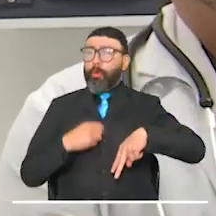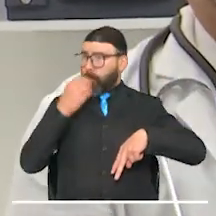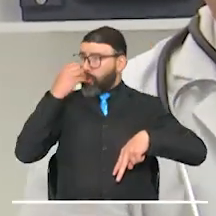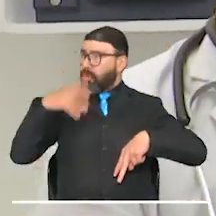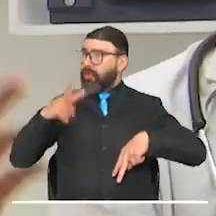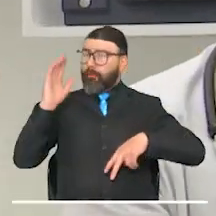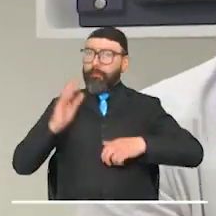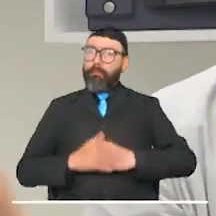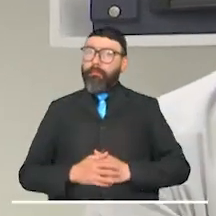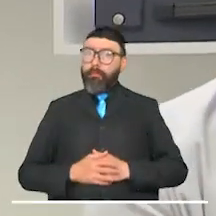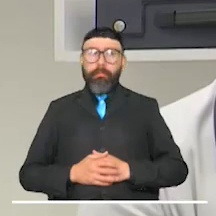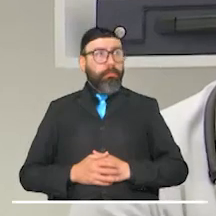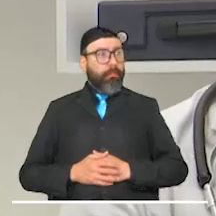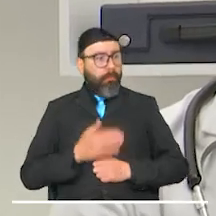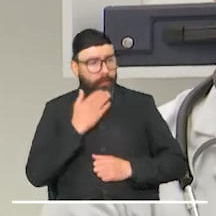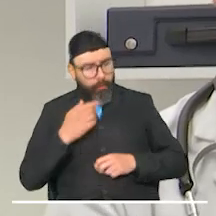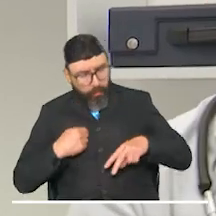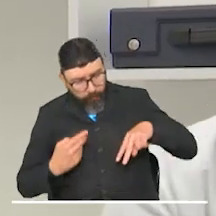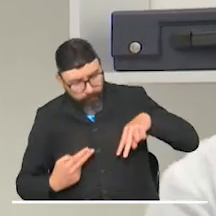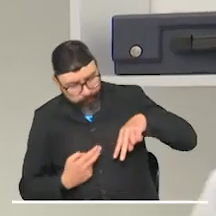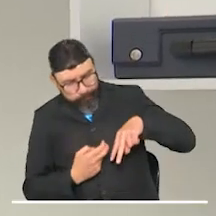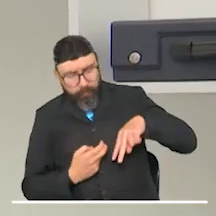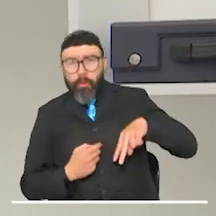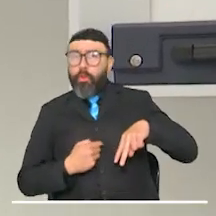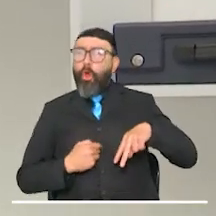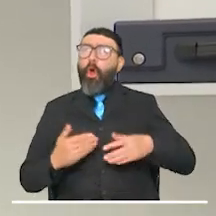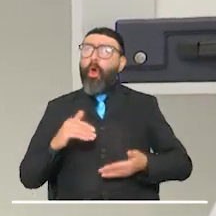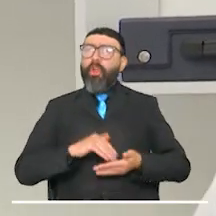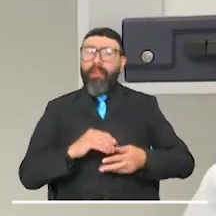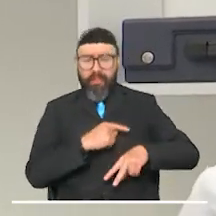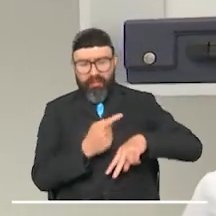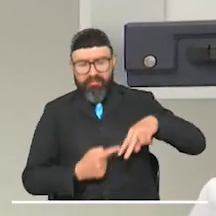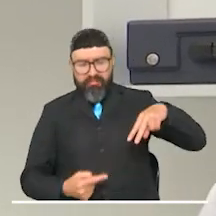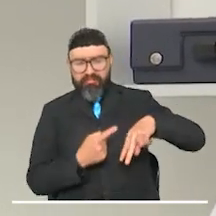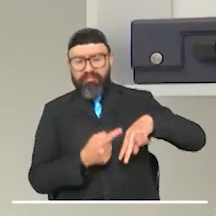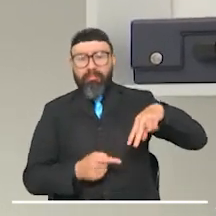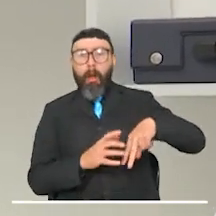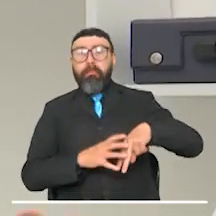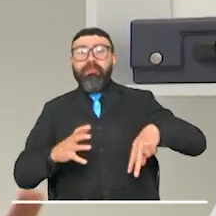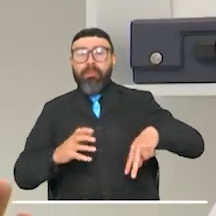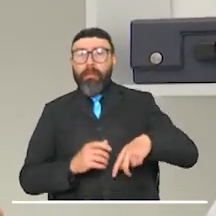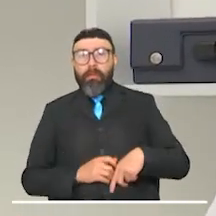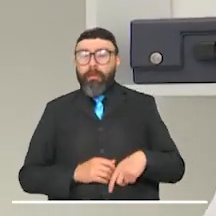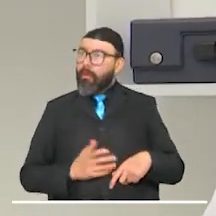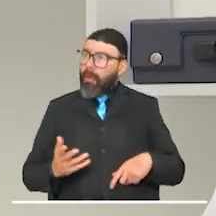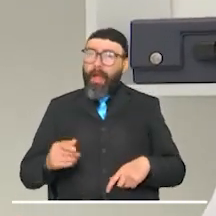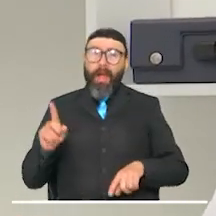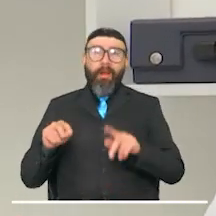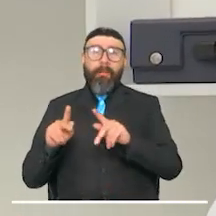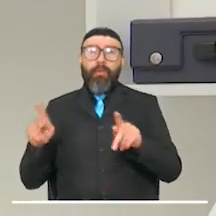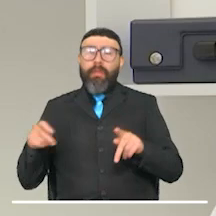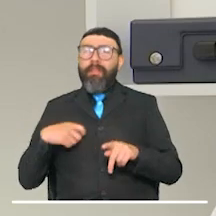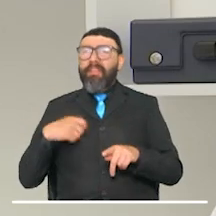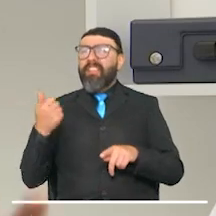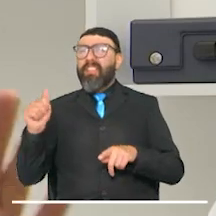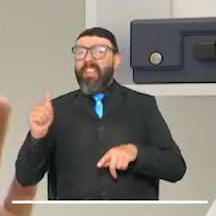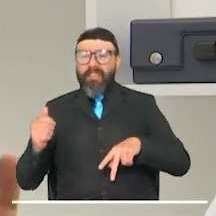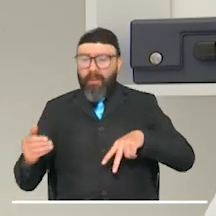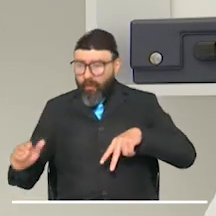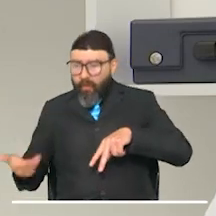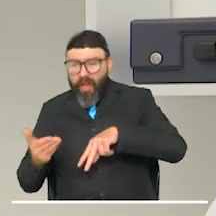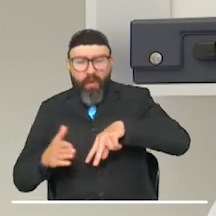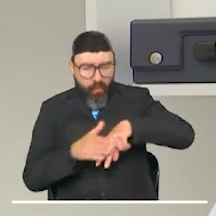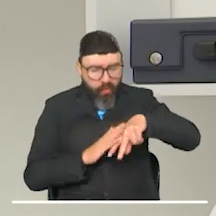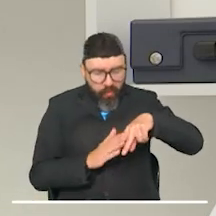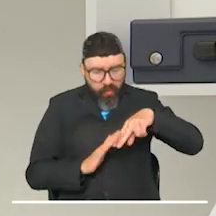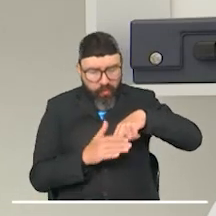Mire yo a mí me inyectado ni me volvía a llenar o lo que es peor las que se han gastado 10 frascos de cremas en de esas